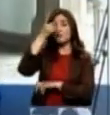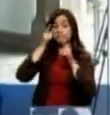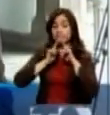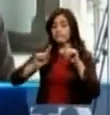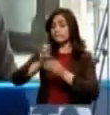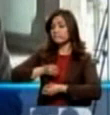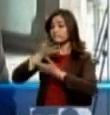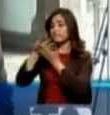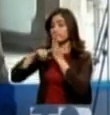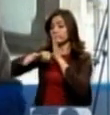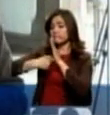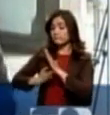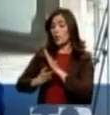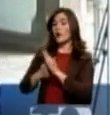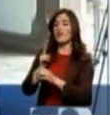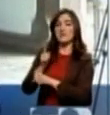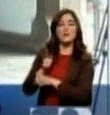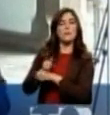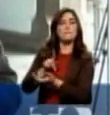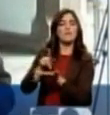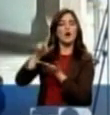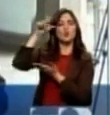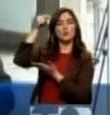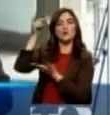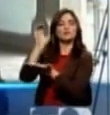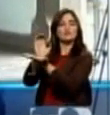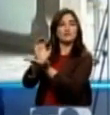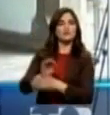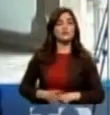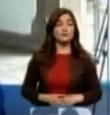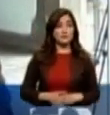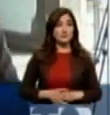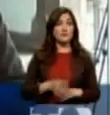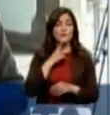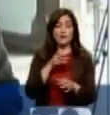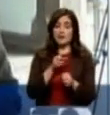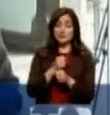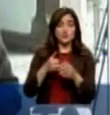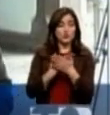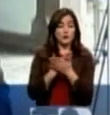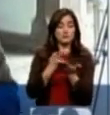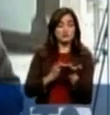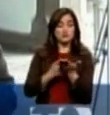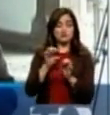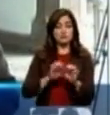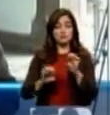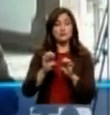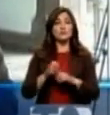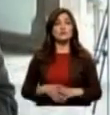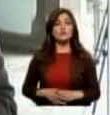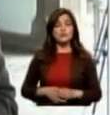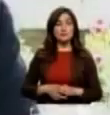publicó el informe de Contraloría acerca del IES y sobre ello manifestó que realizarán un nuevo análisis. Escuchemos sus